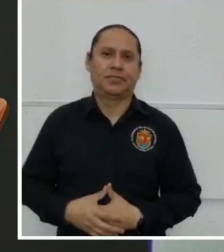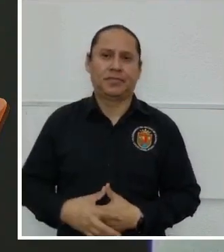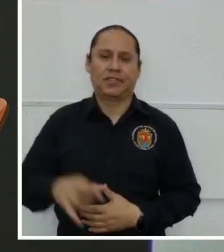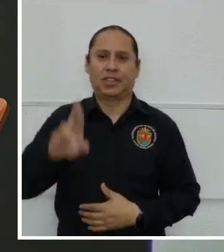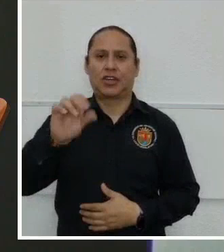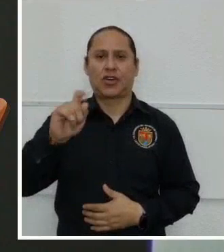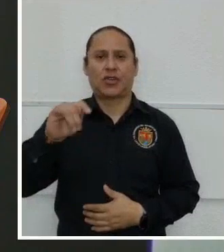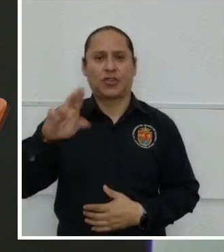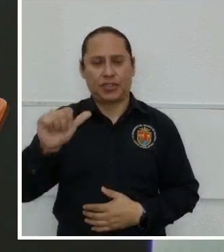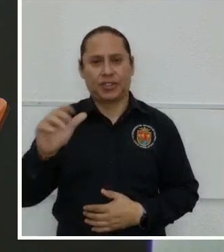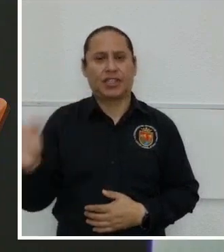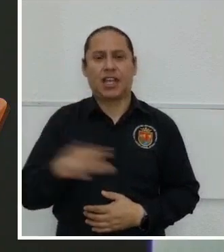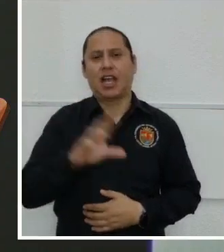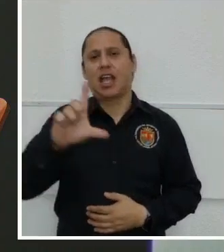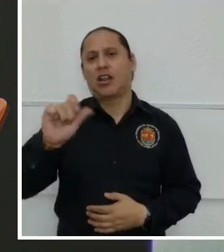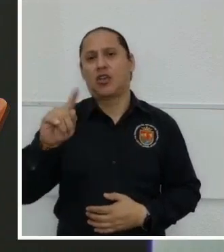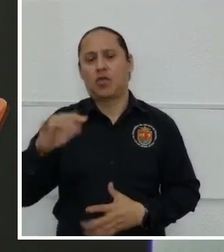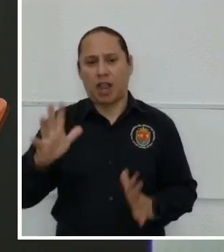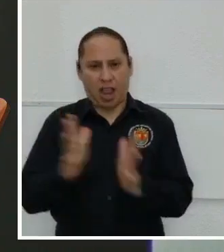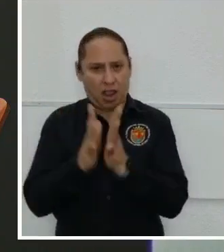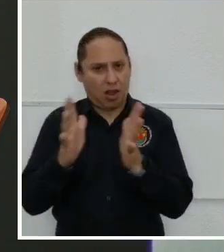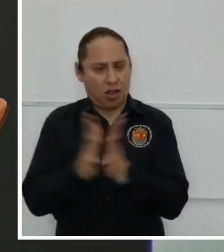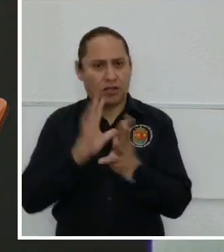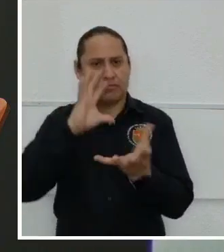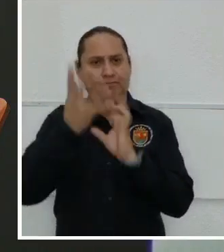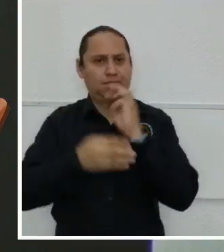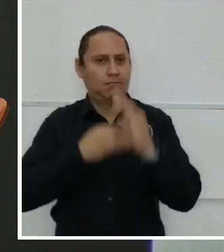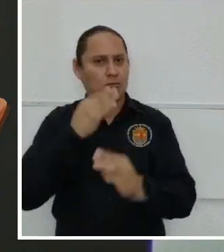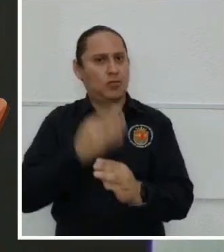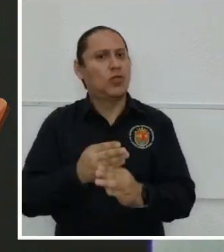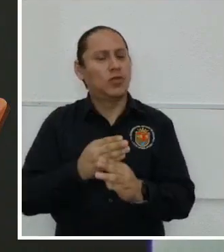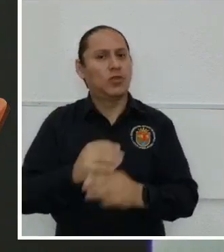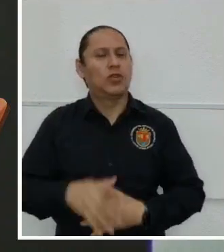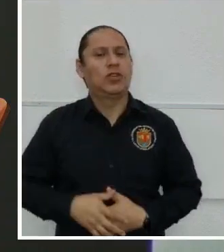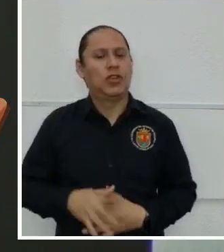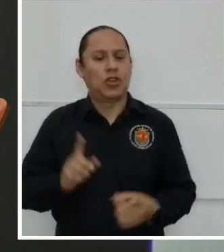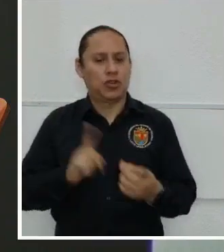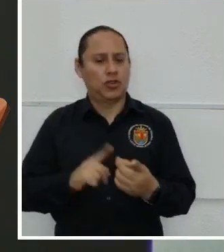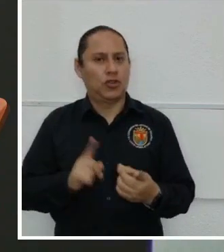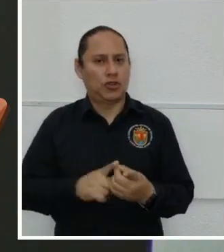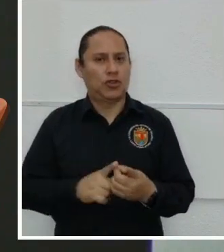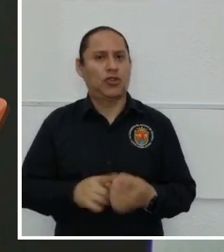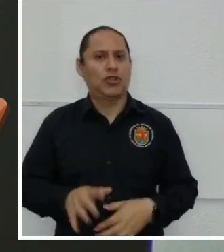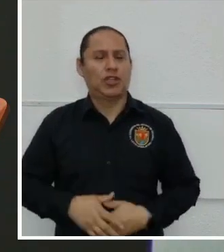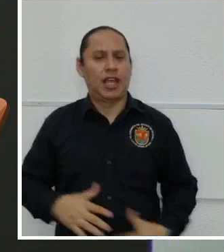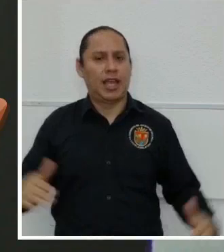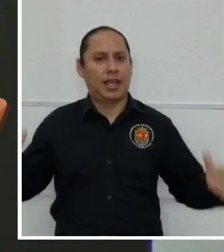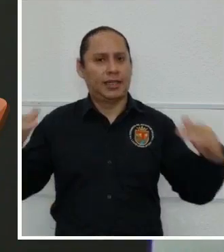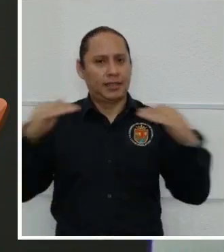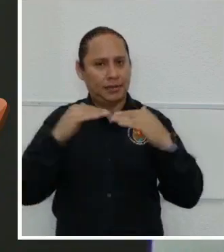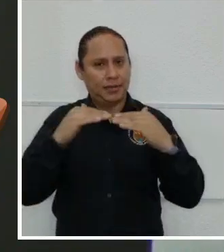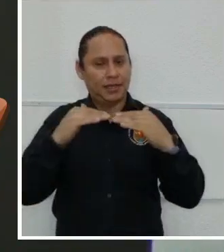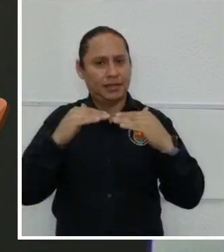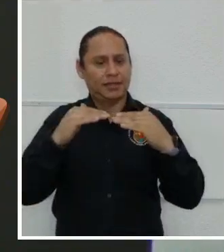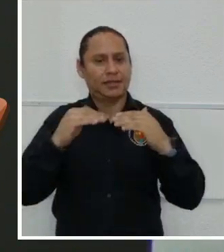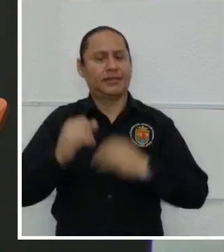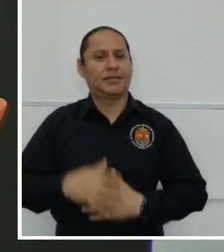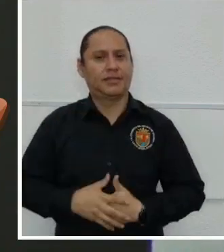Rosa Luxemburgo, ¿no? Hay que luchar por un mundo donde seamos socialmente iguales,